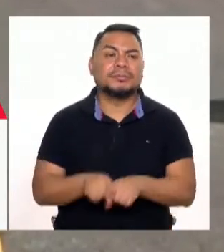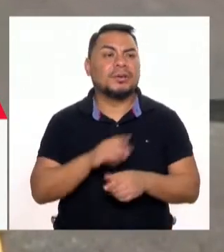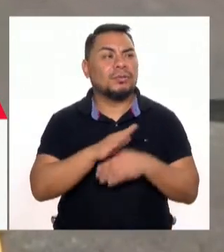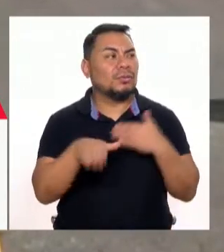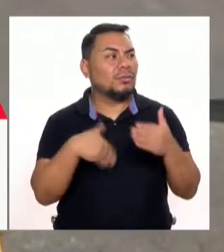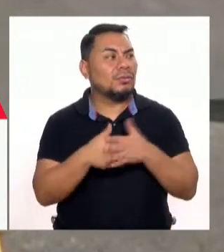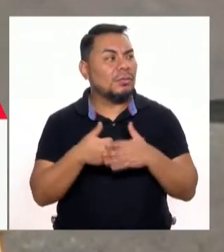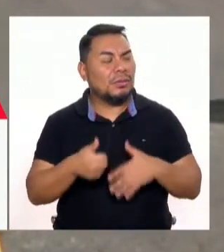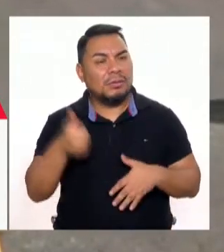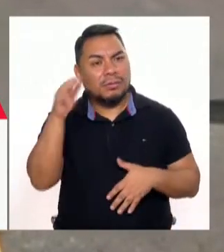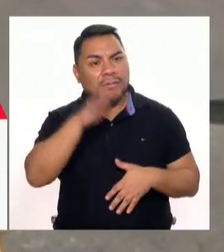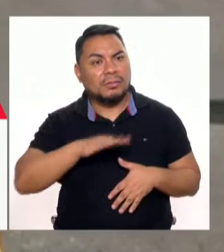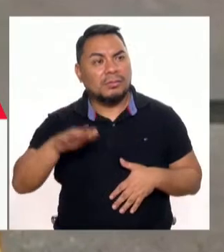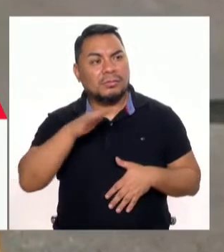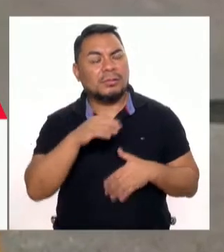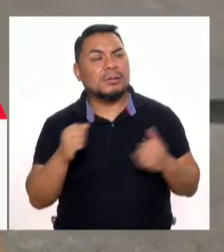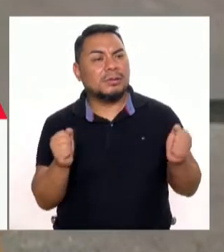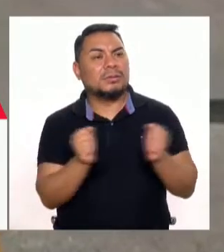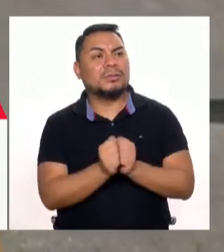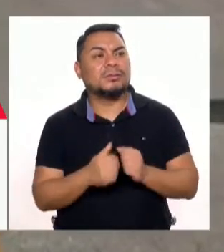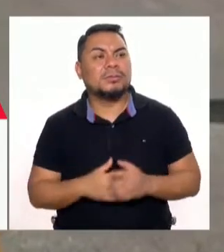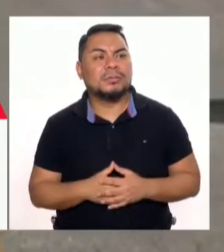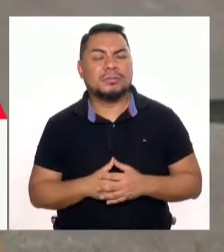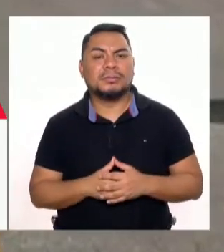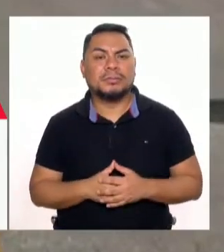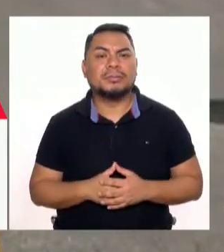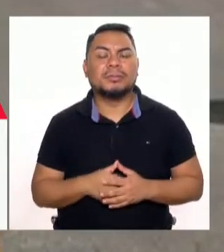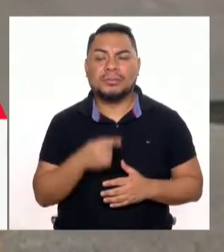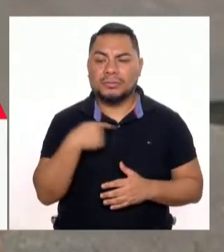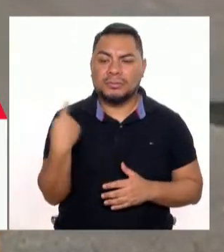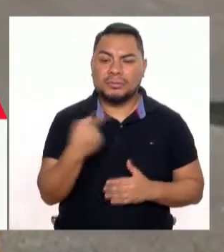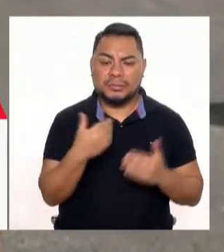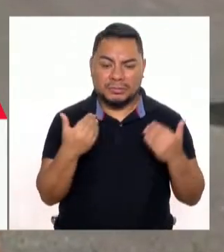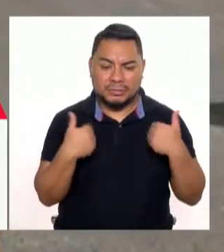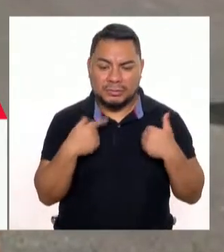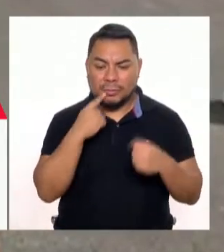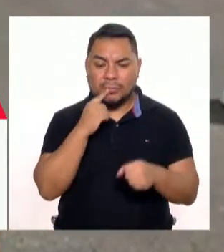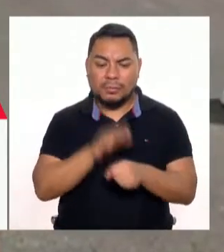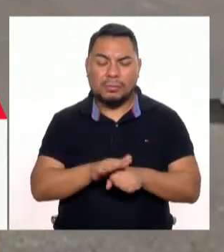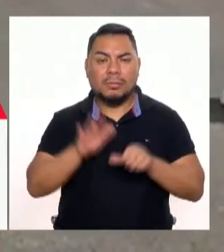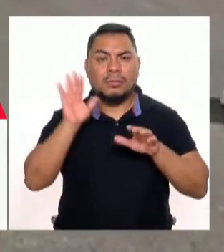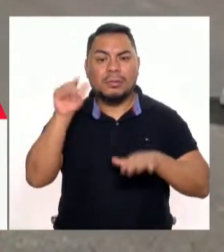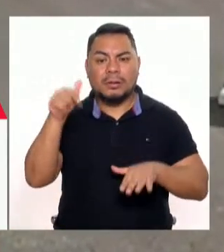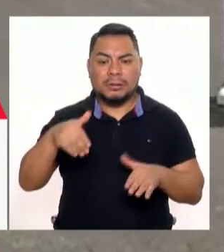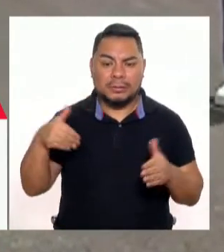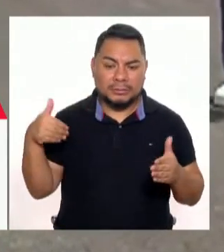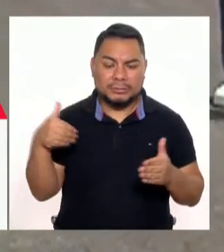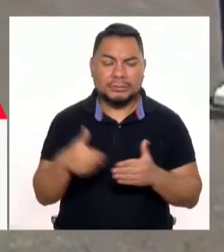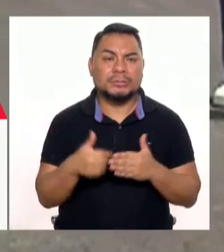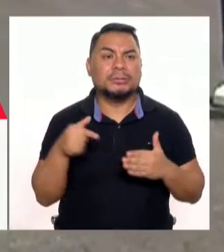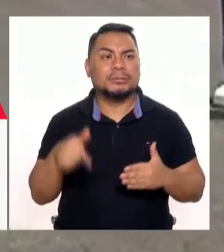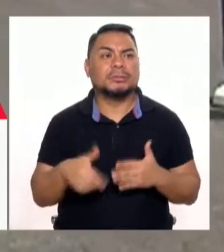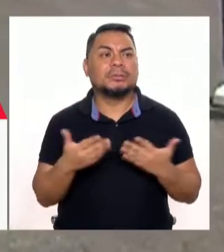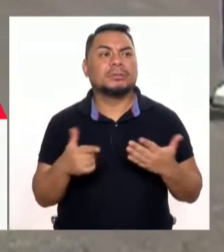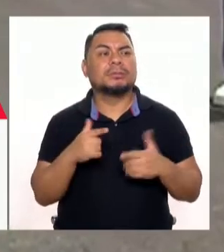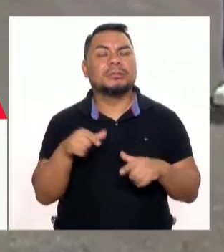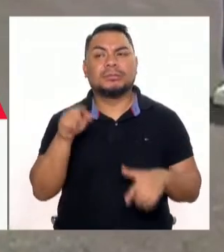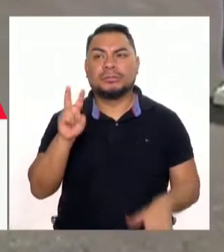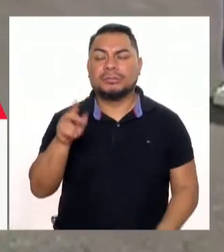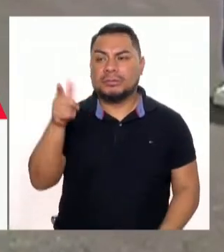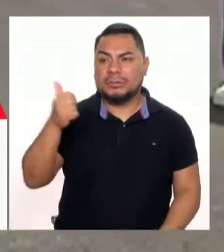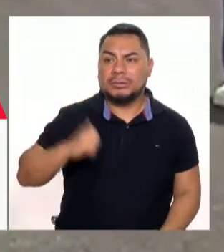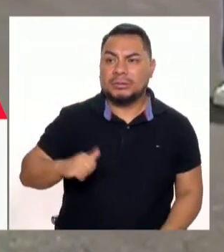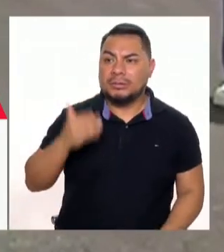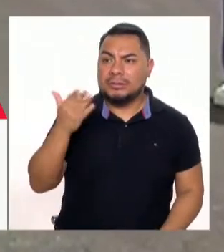a todos los funcionarios que nos acompañan nosotros tenemos un compromiso Acá cerquita para este lado es No señor